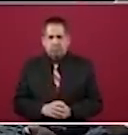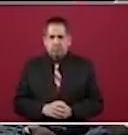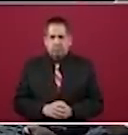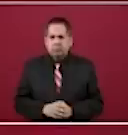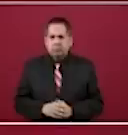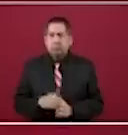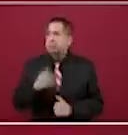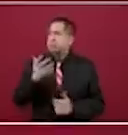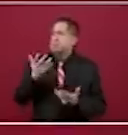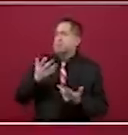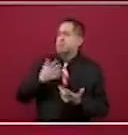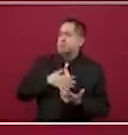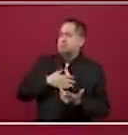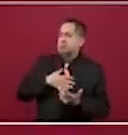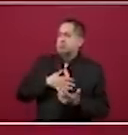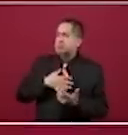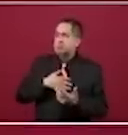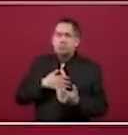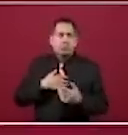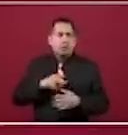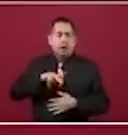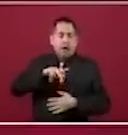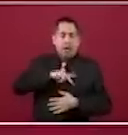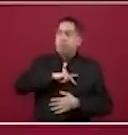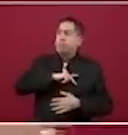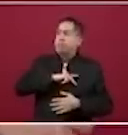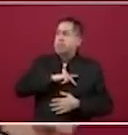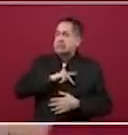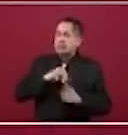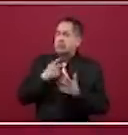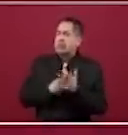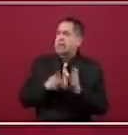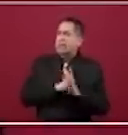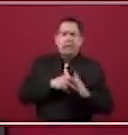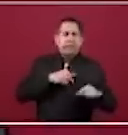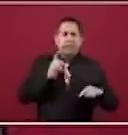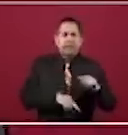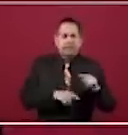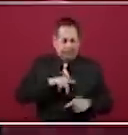están quitando mis plazas. Oye,